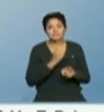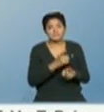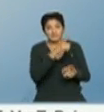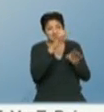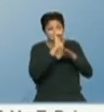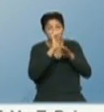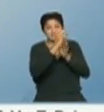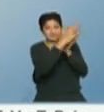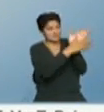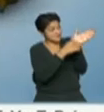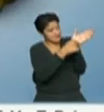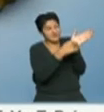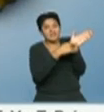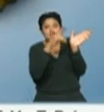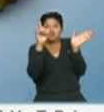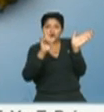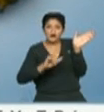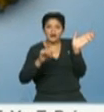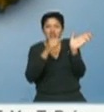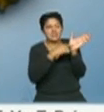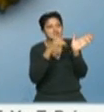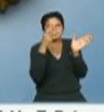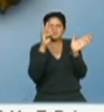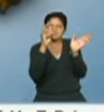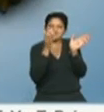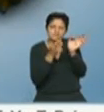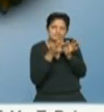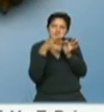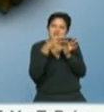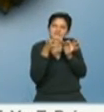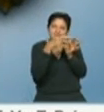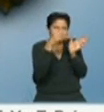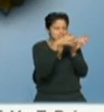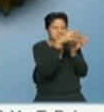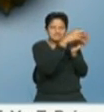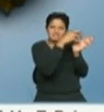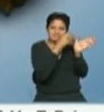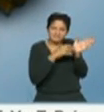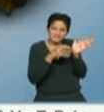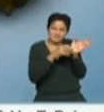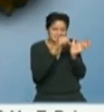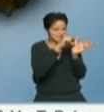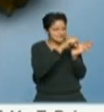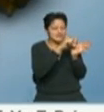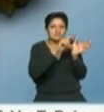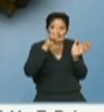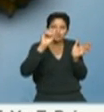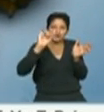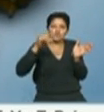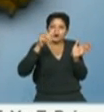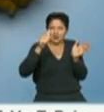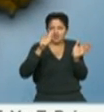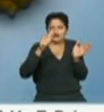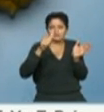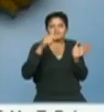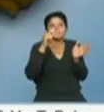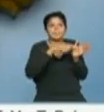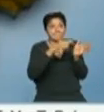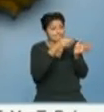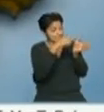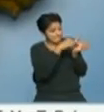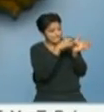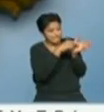Ecuatoriana, cuenta con 16 cantones y tiene como capital al cantón del mismo nombre. Al centro de la provincia se